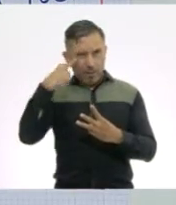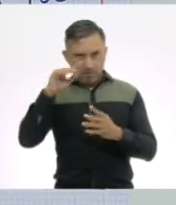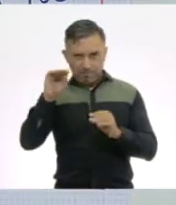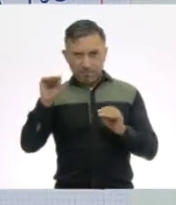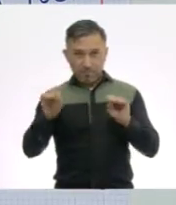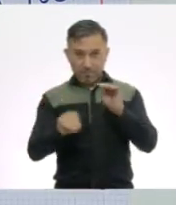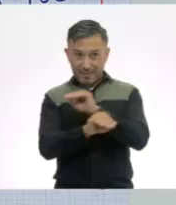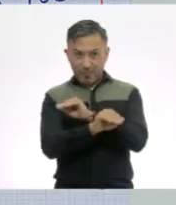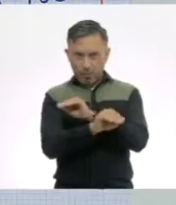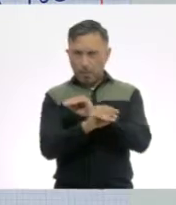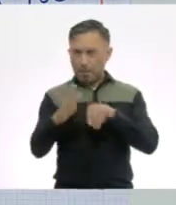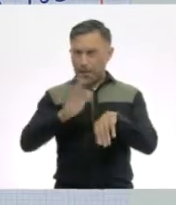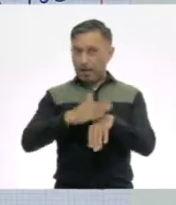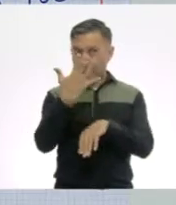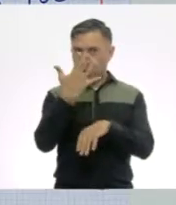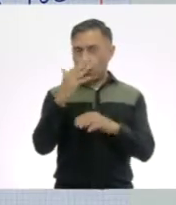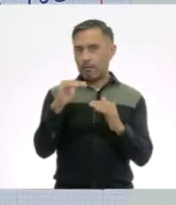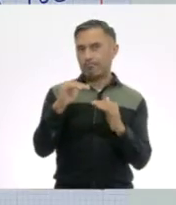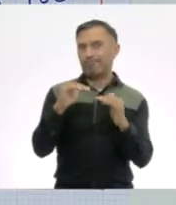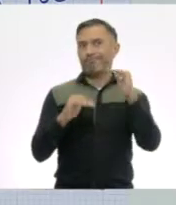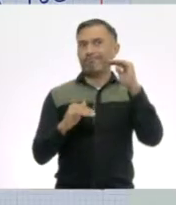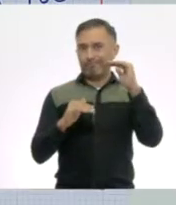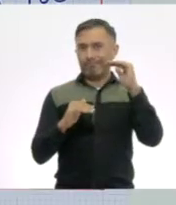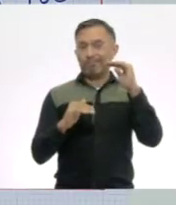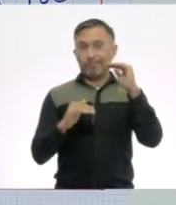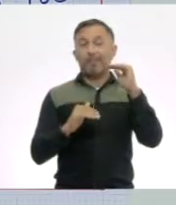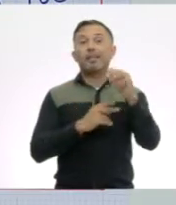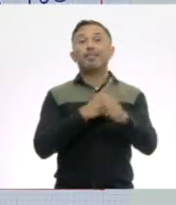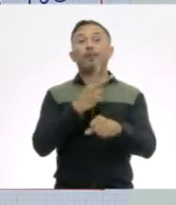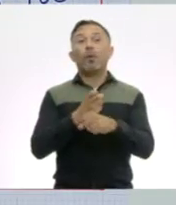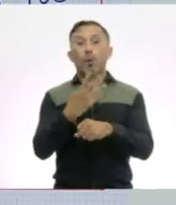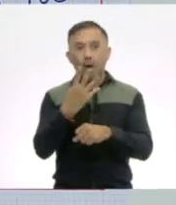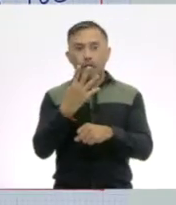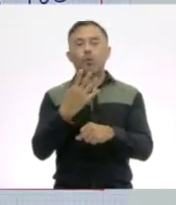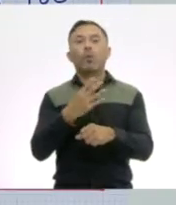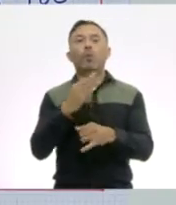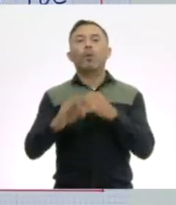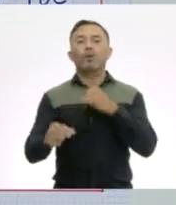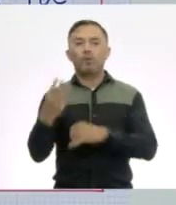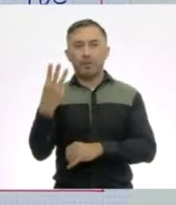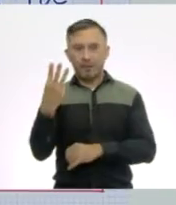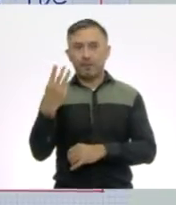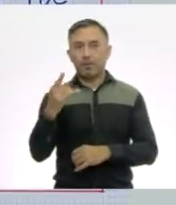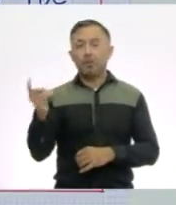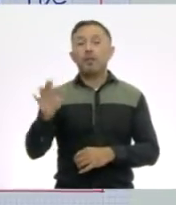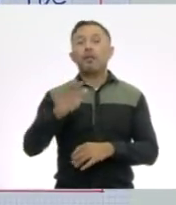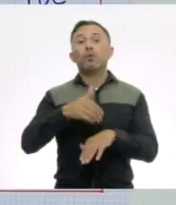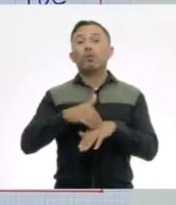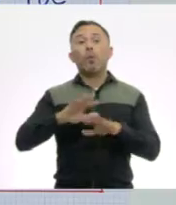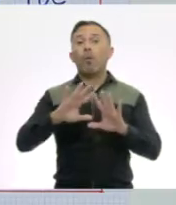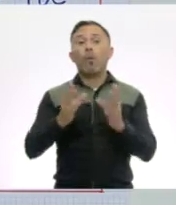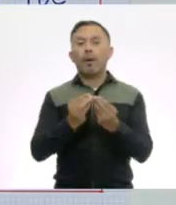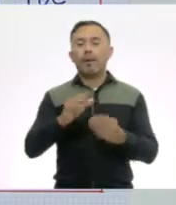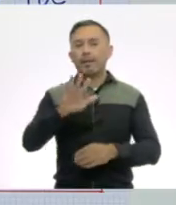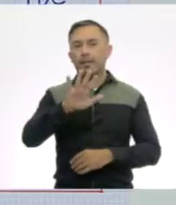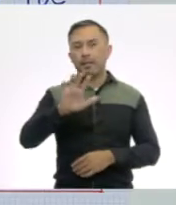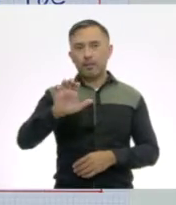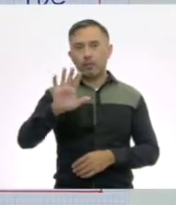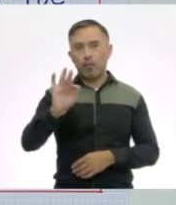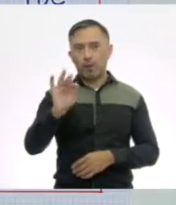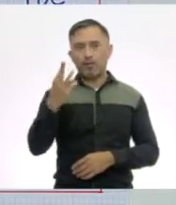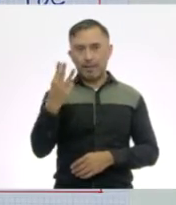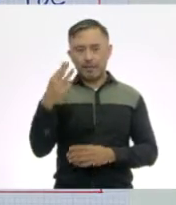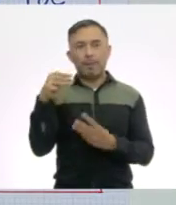acomodaste primero el 5, luego el 4 y luego el 3. 543 milésimos. En este caso,